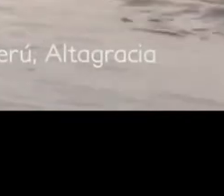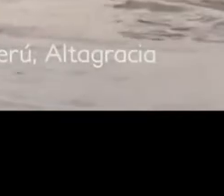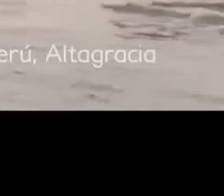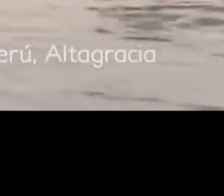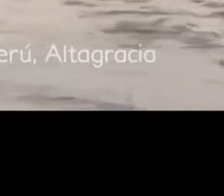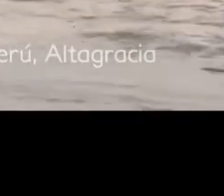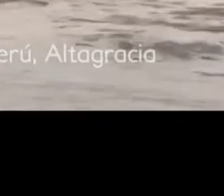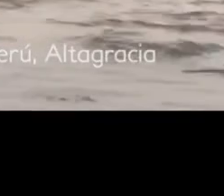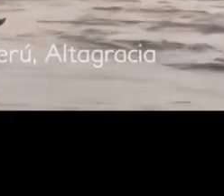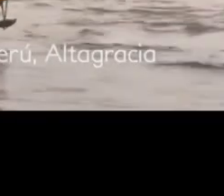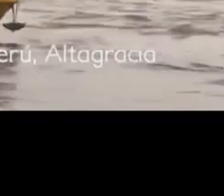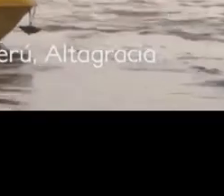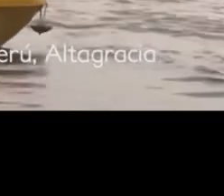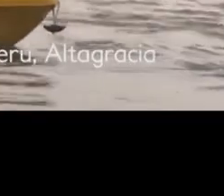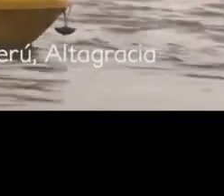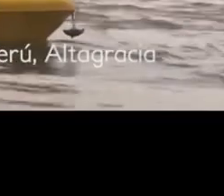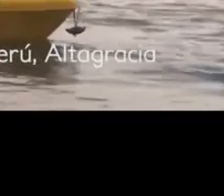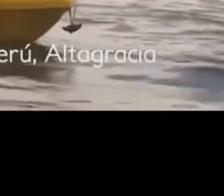y